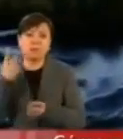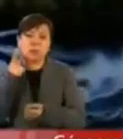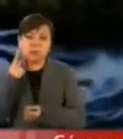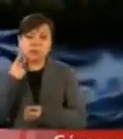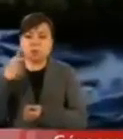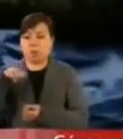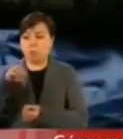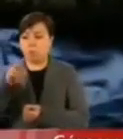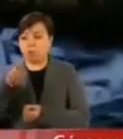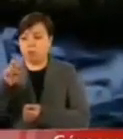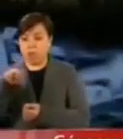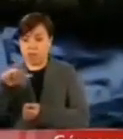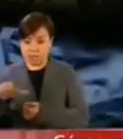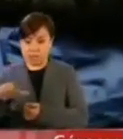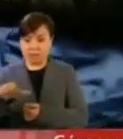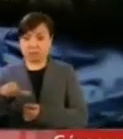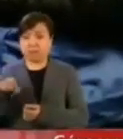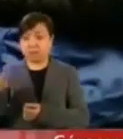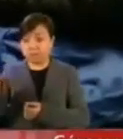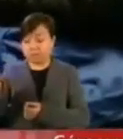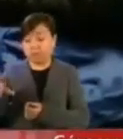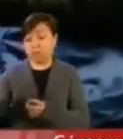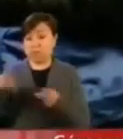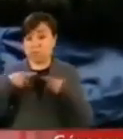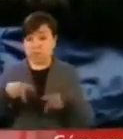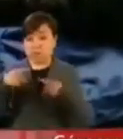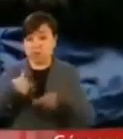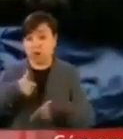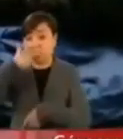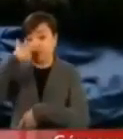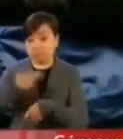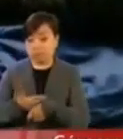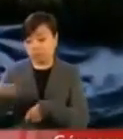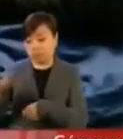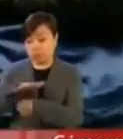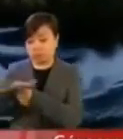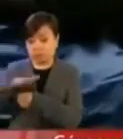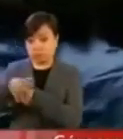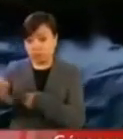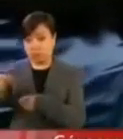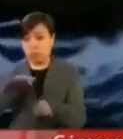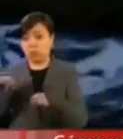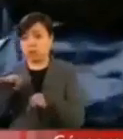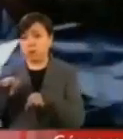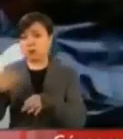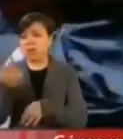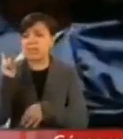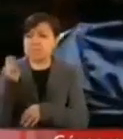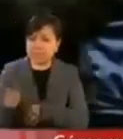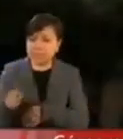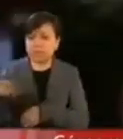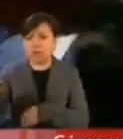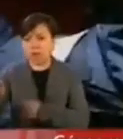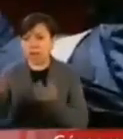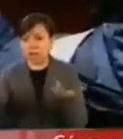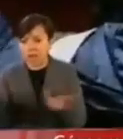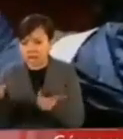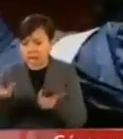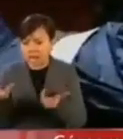que tiene la responsabilidad de formar los